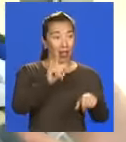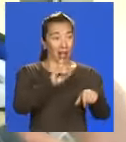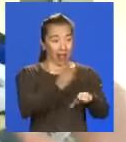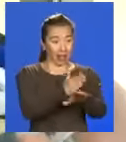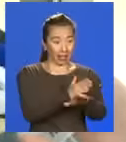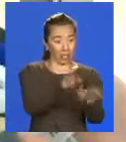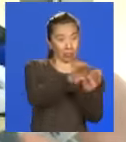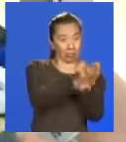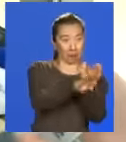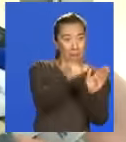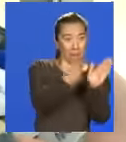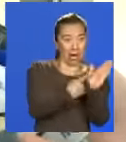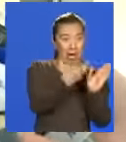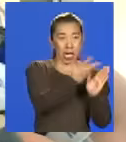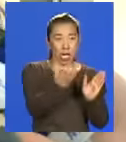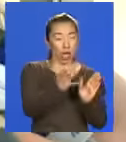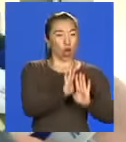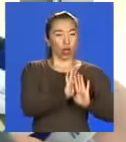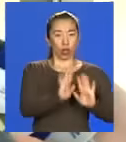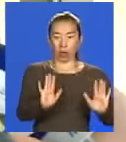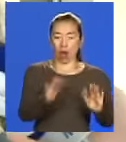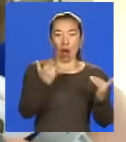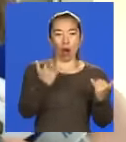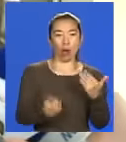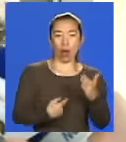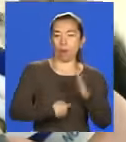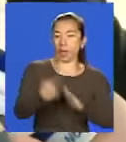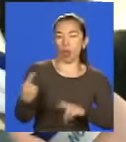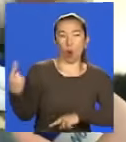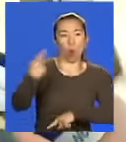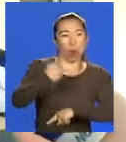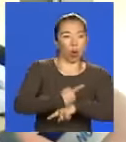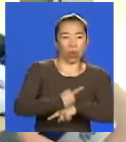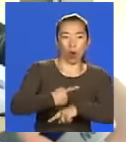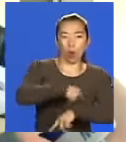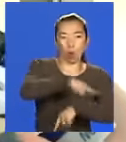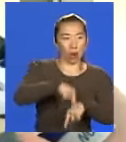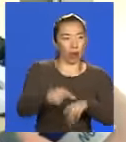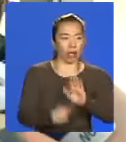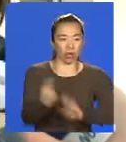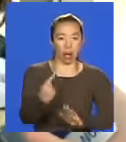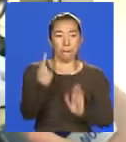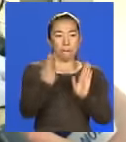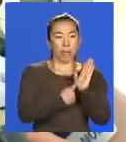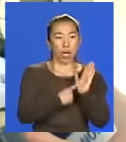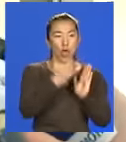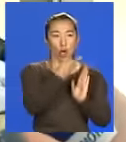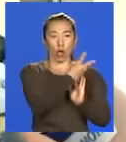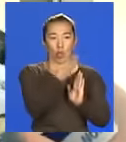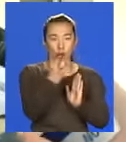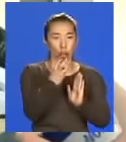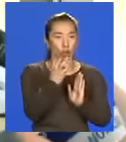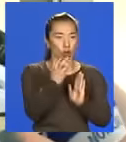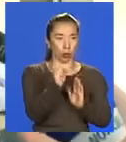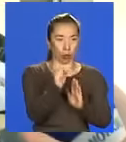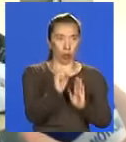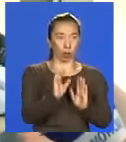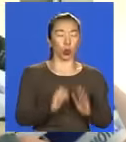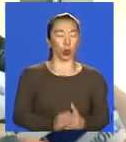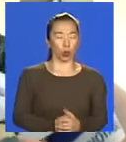empieza a regir, una vez esté sancionado el decreto, empezaría a regir la tarifa de 1.800 pesos, que es la tarifa del troncal. En el